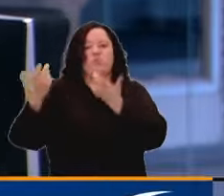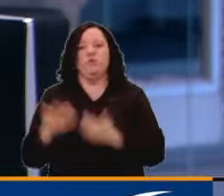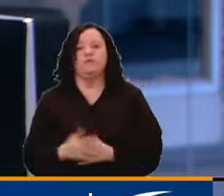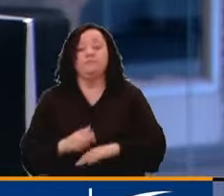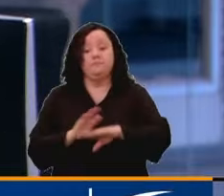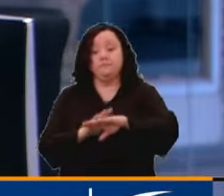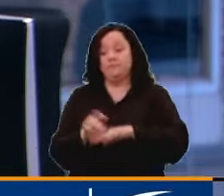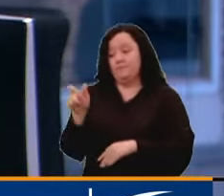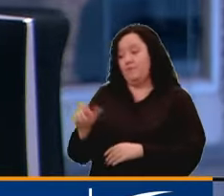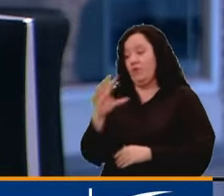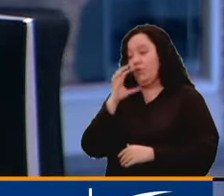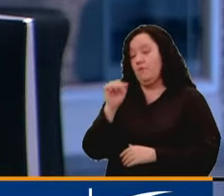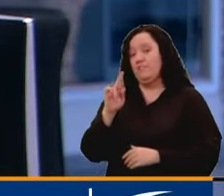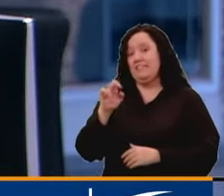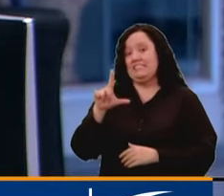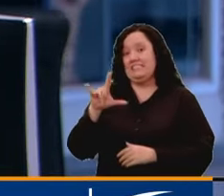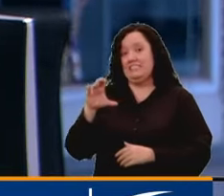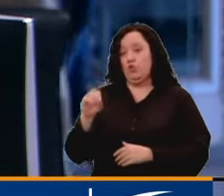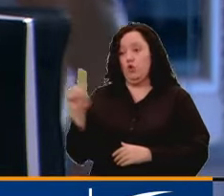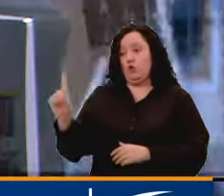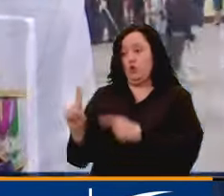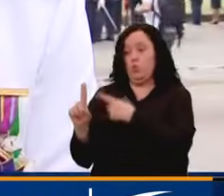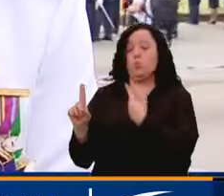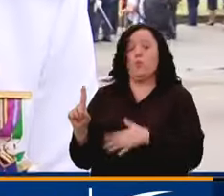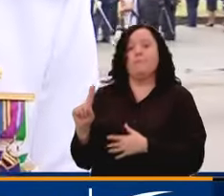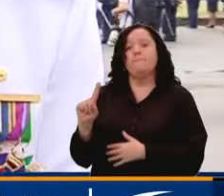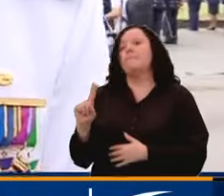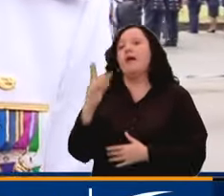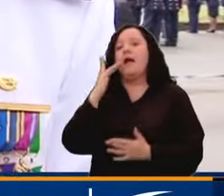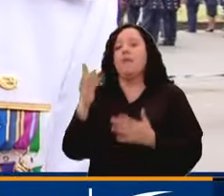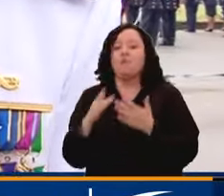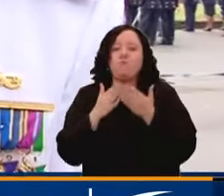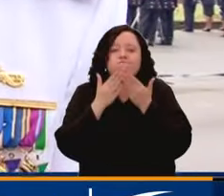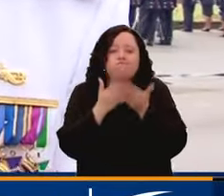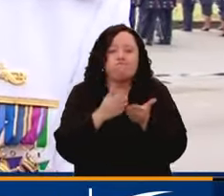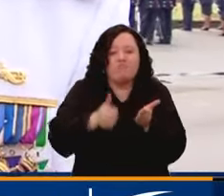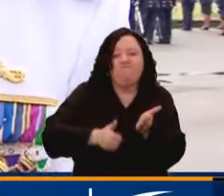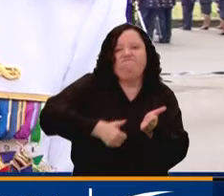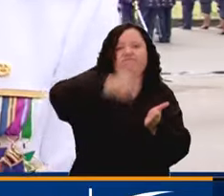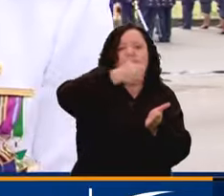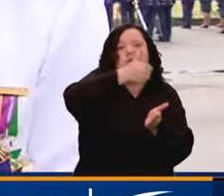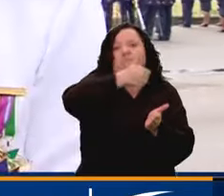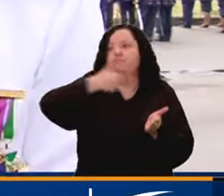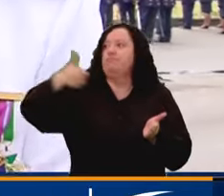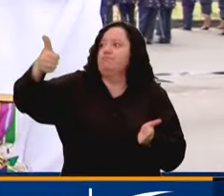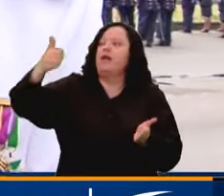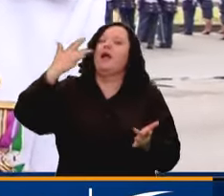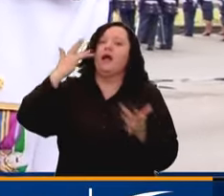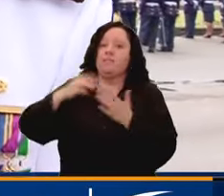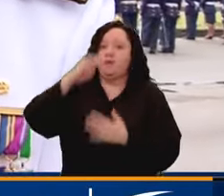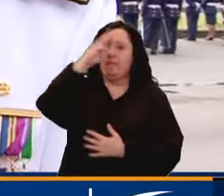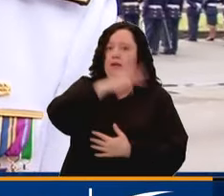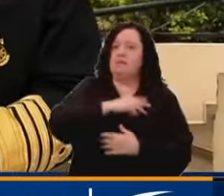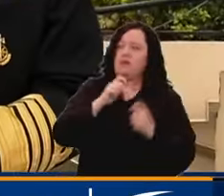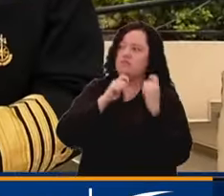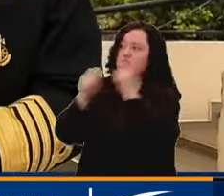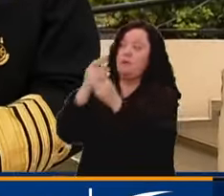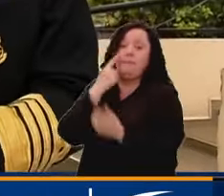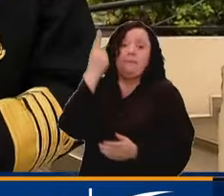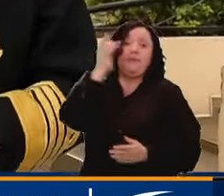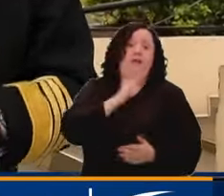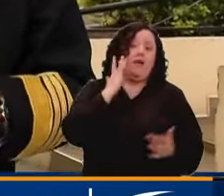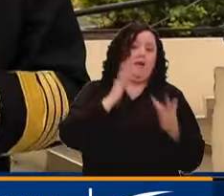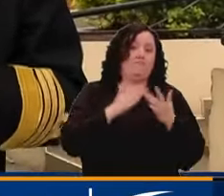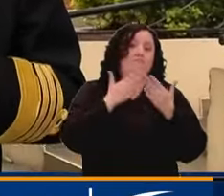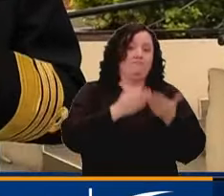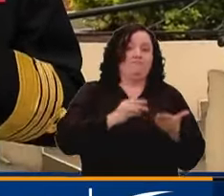almirante Francisco Hernando Cubides se convierte en el primer submarinista de la Armada en llegar al Comando General de las Fuerzas Militares y es el